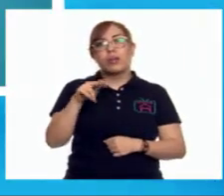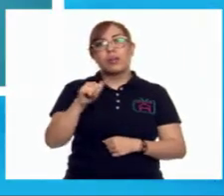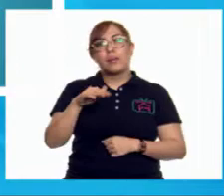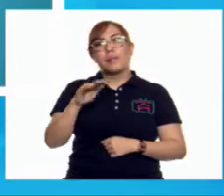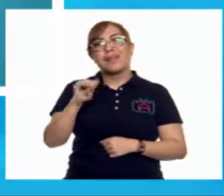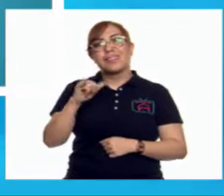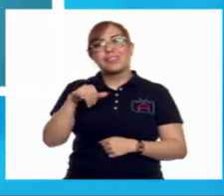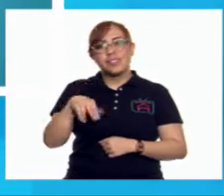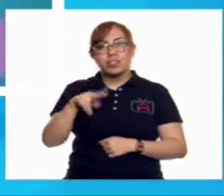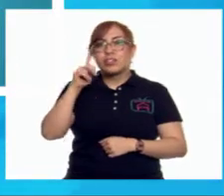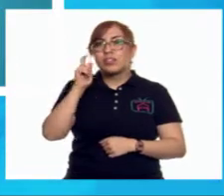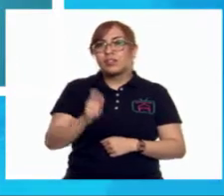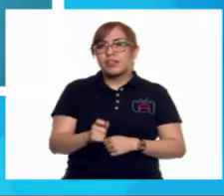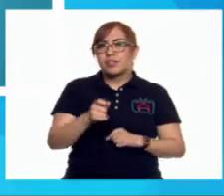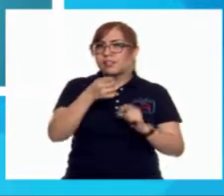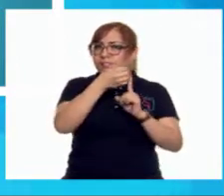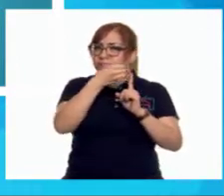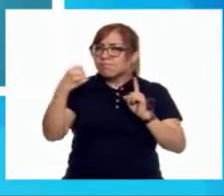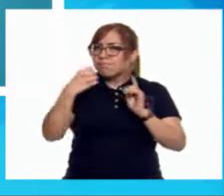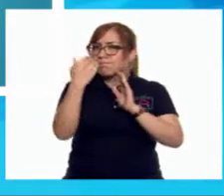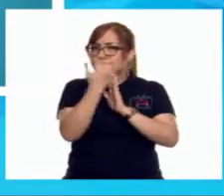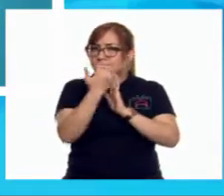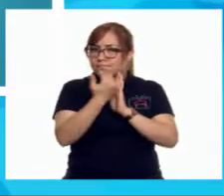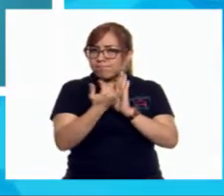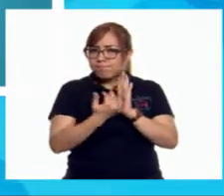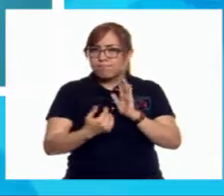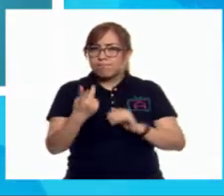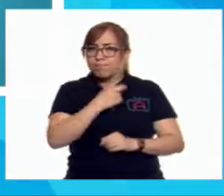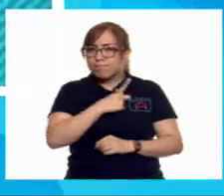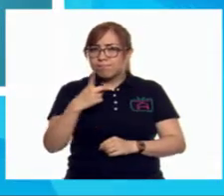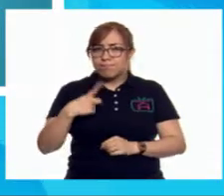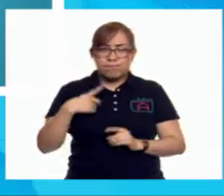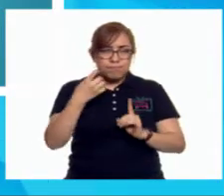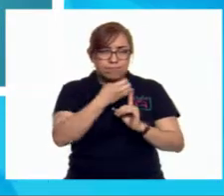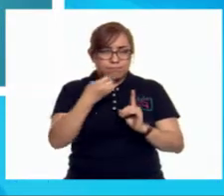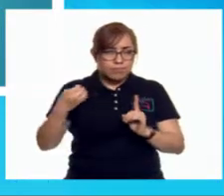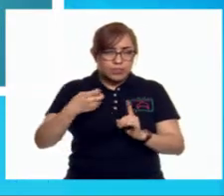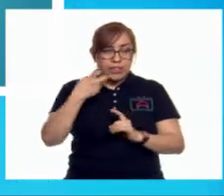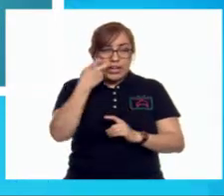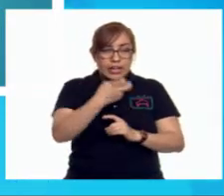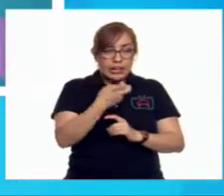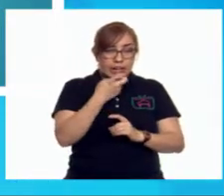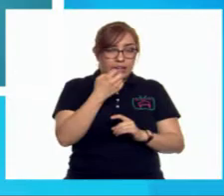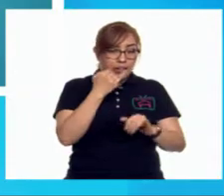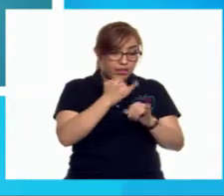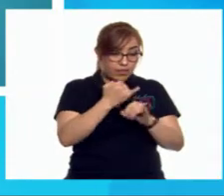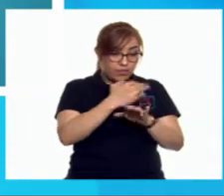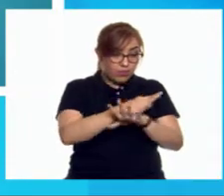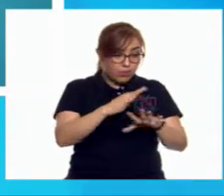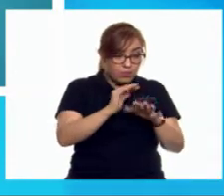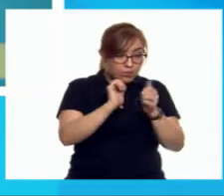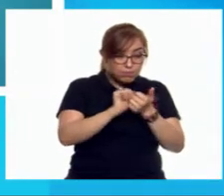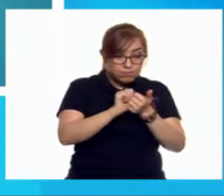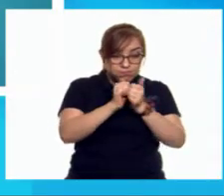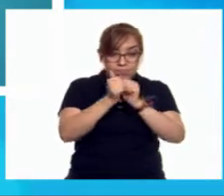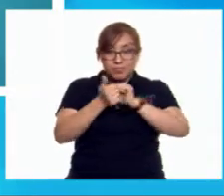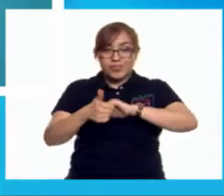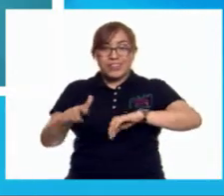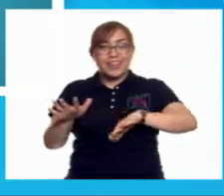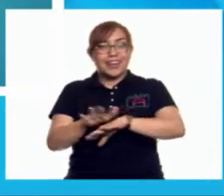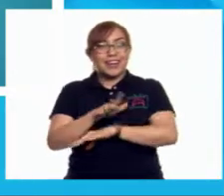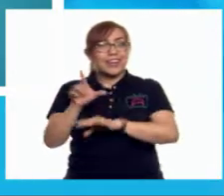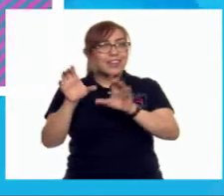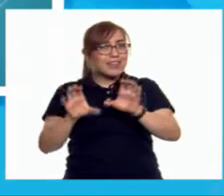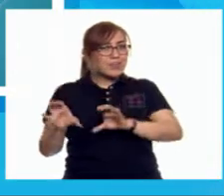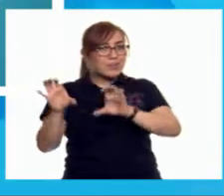codificar instrucciones, es decir, transforma nuestras instrucciones en un lenguaje que entienden las máquinas y los